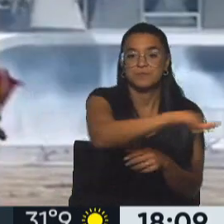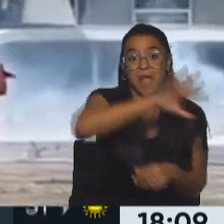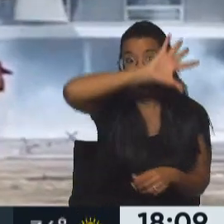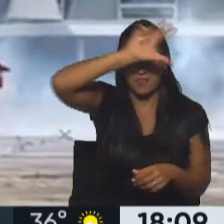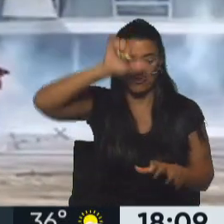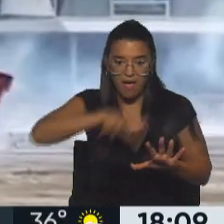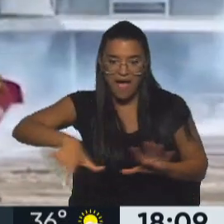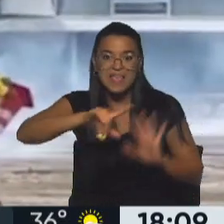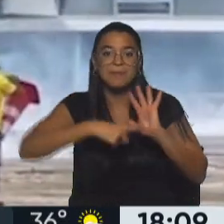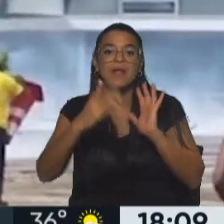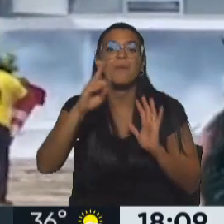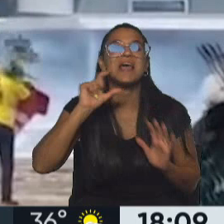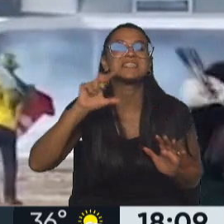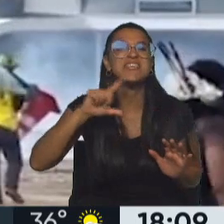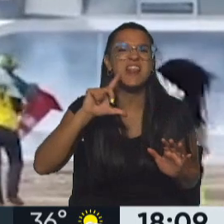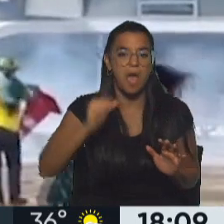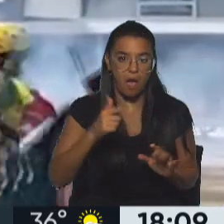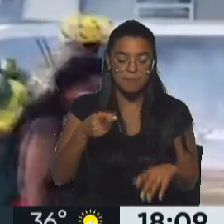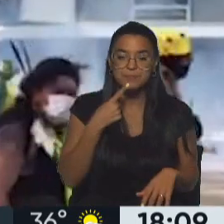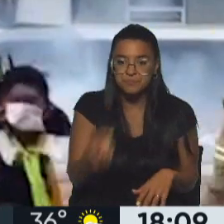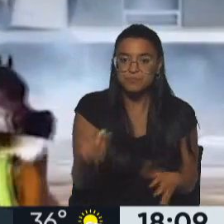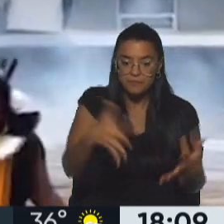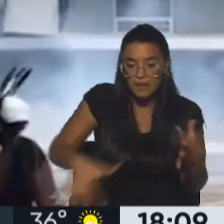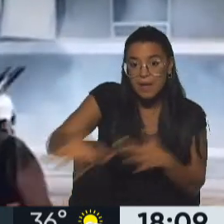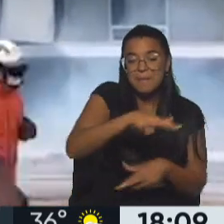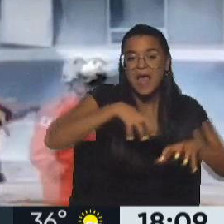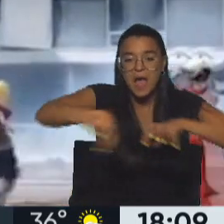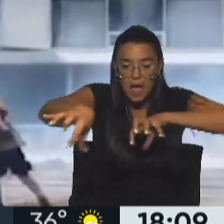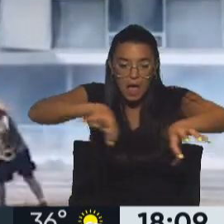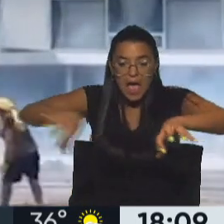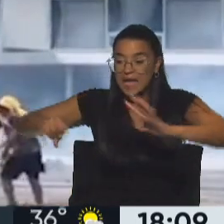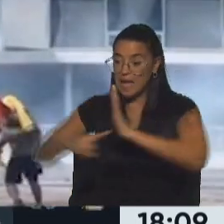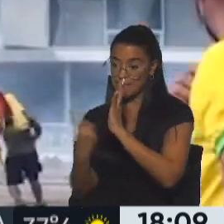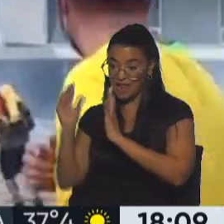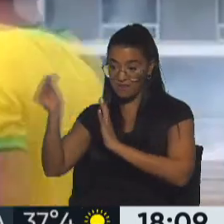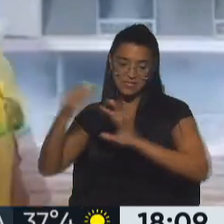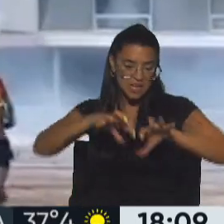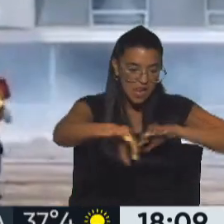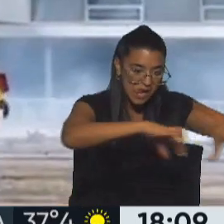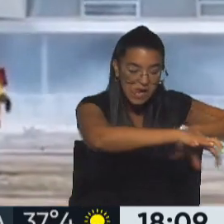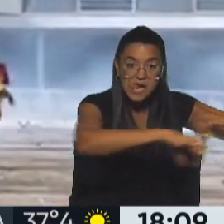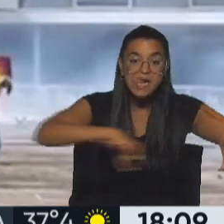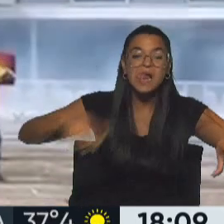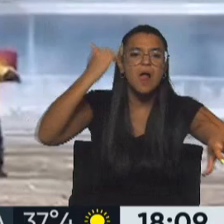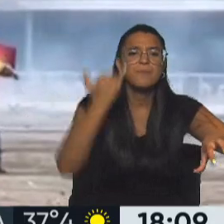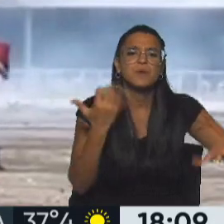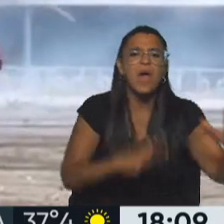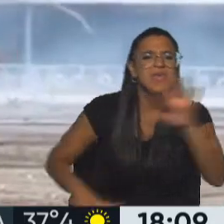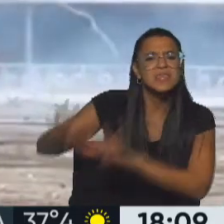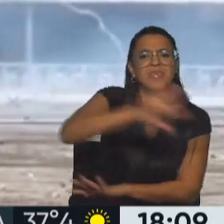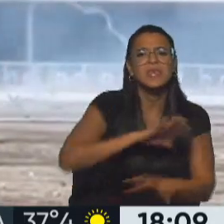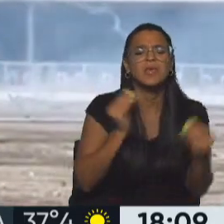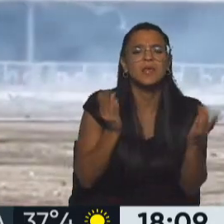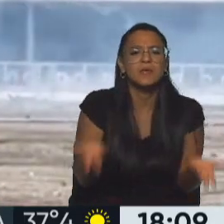no solo el diseño para poder descentralizar la capital de Brasil Si no han hecho